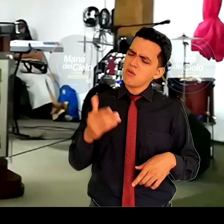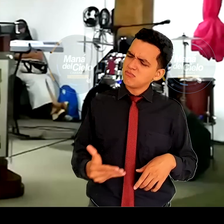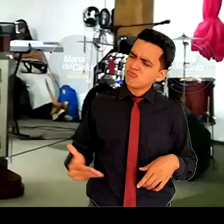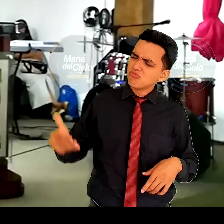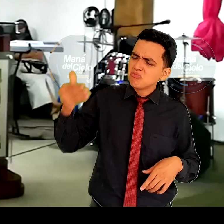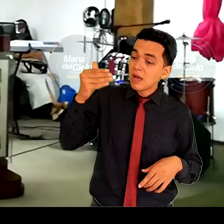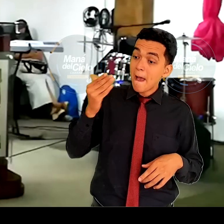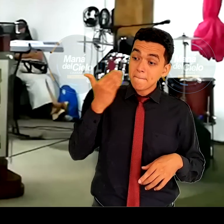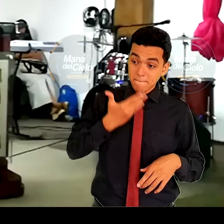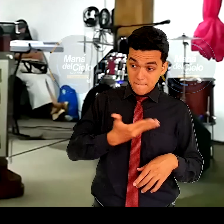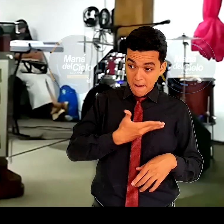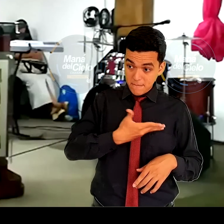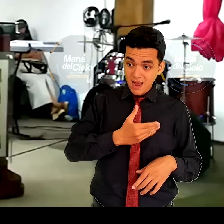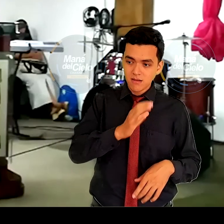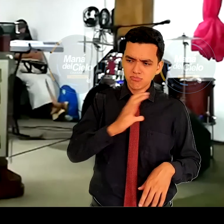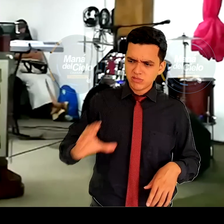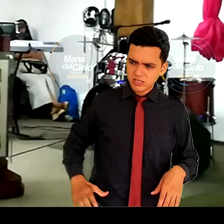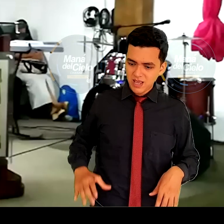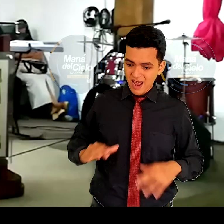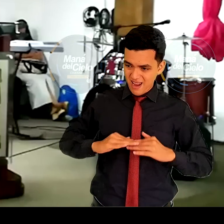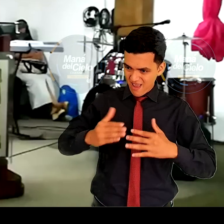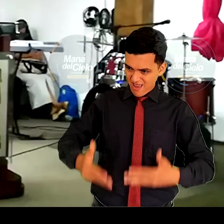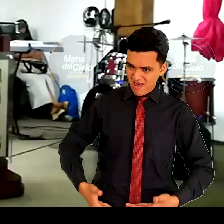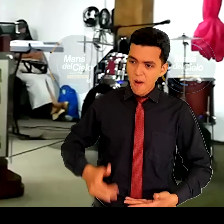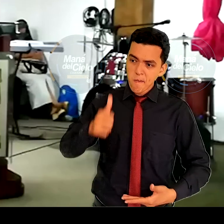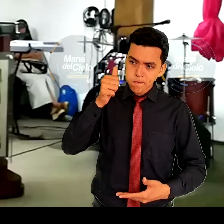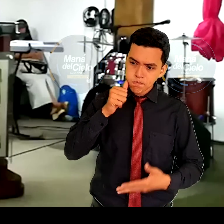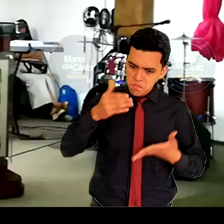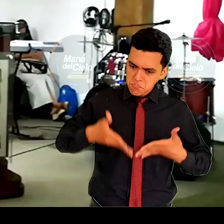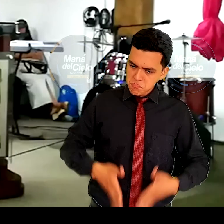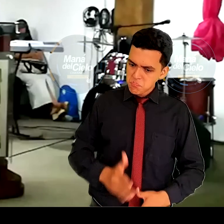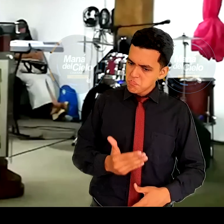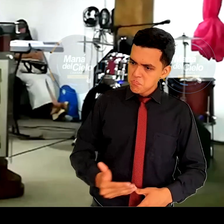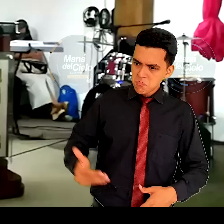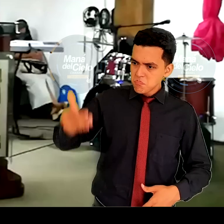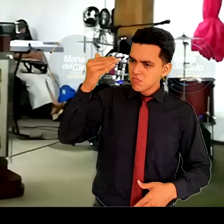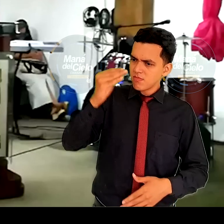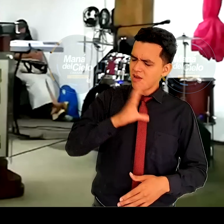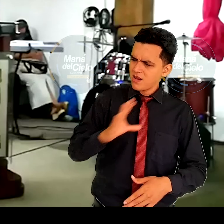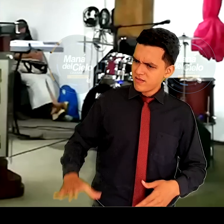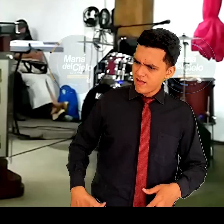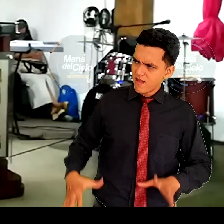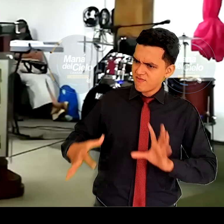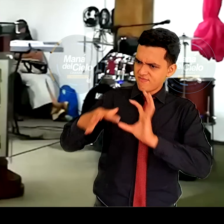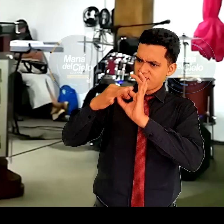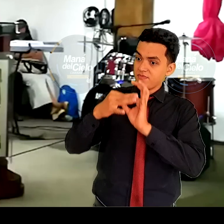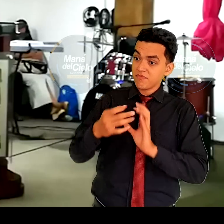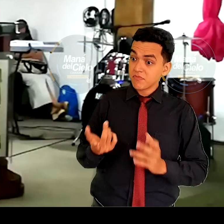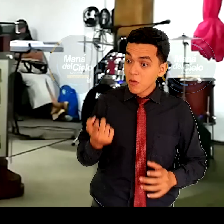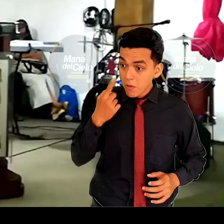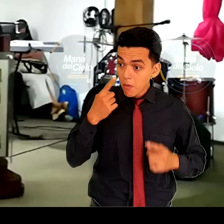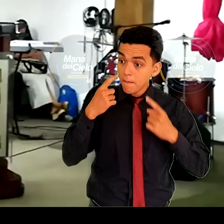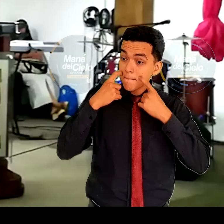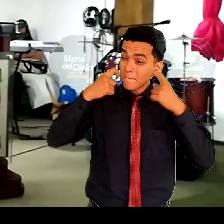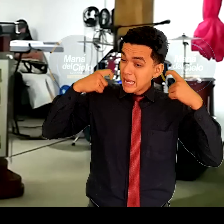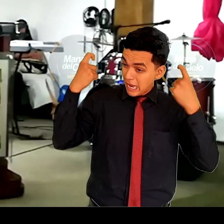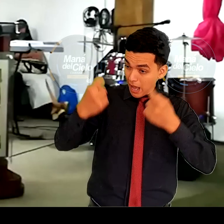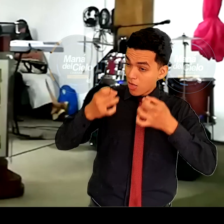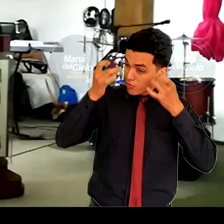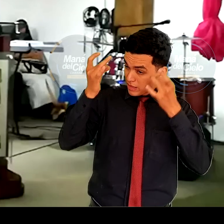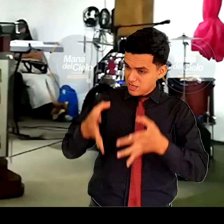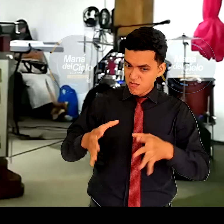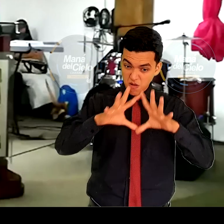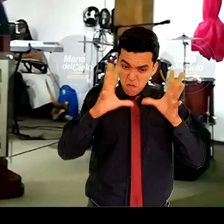saliste de un vientre de una mamá cristiana, ¿por qué a estas alturas estás consultando con hechicería? Un pecado gravísimo es